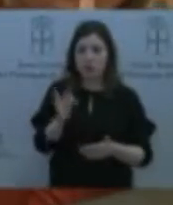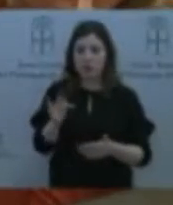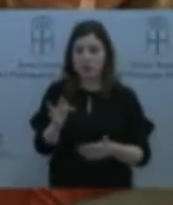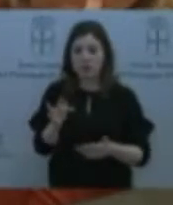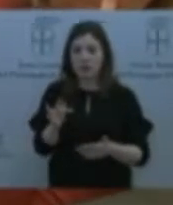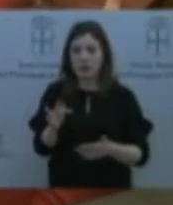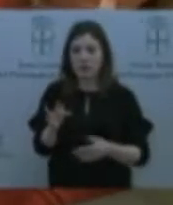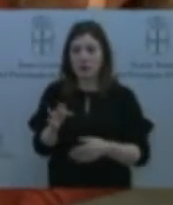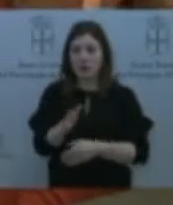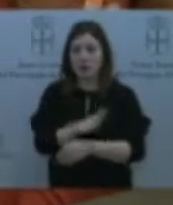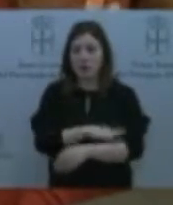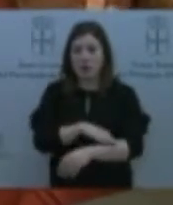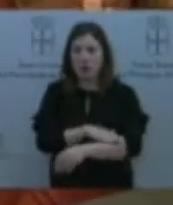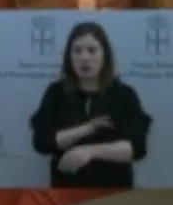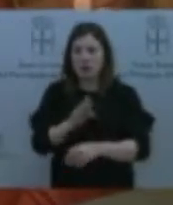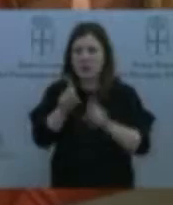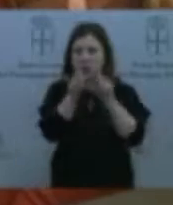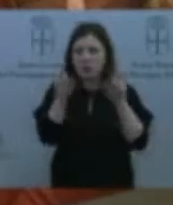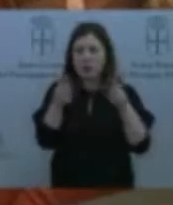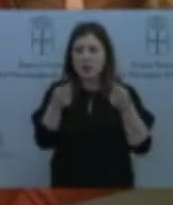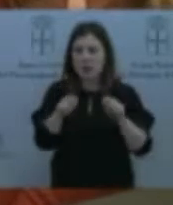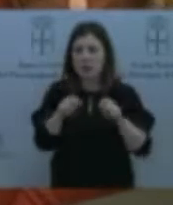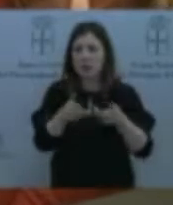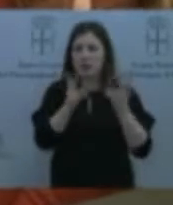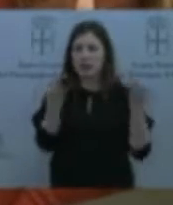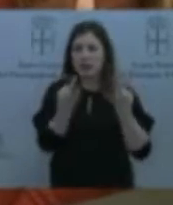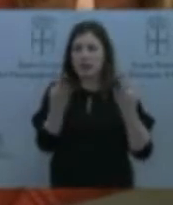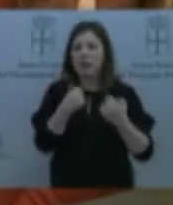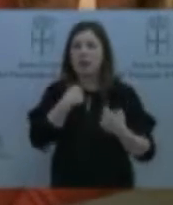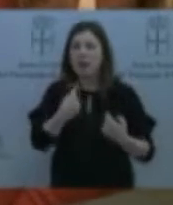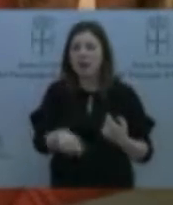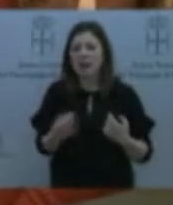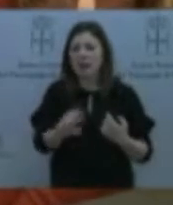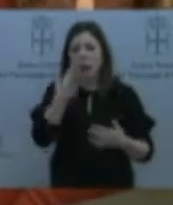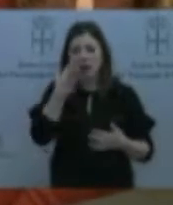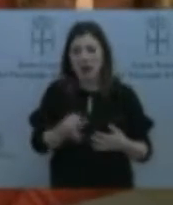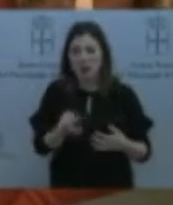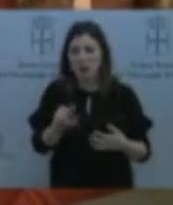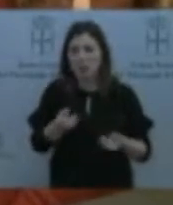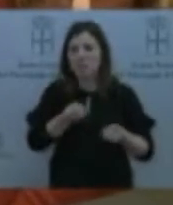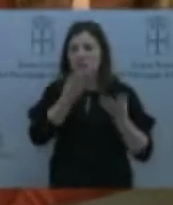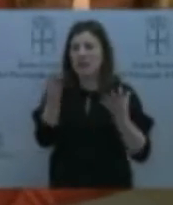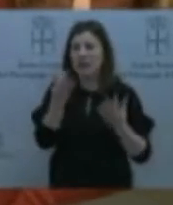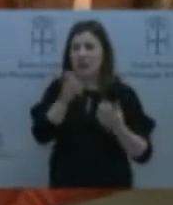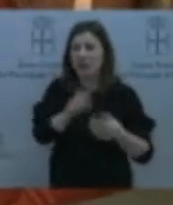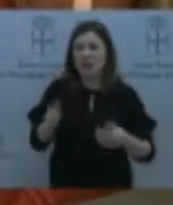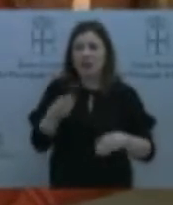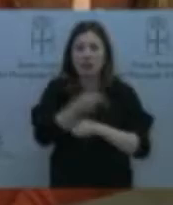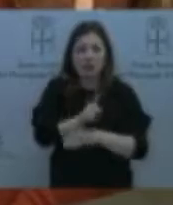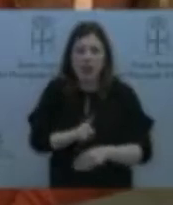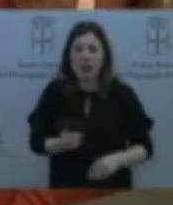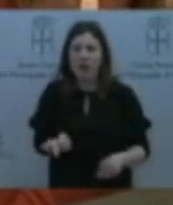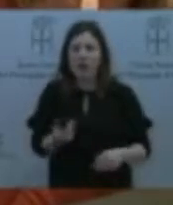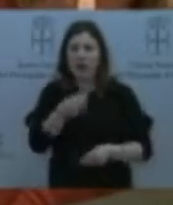permitir perder toda la credibilidad, lanzar el mensaje de que la gente no manda, de que no se hace nada para cambiar las cosas, de que no se hace nada para